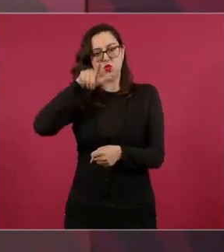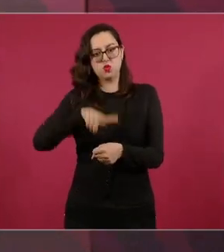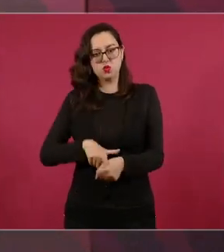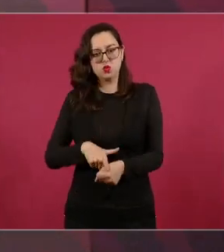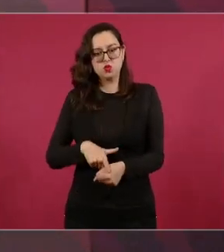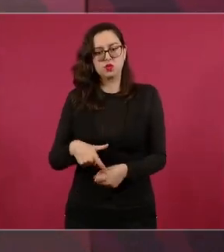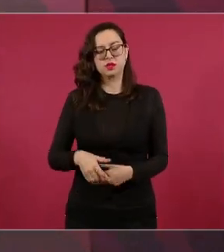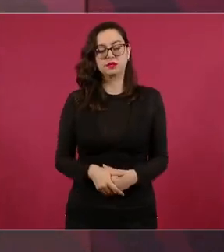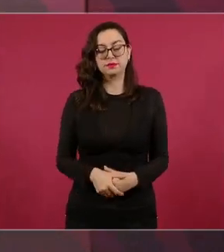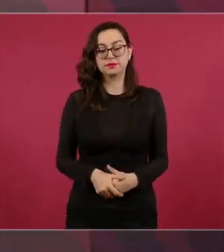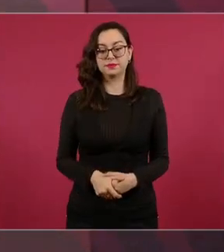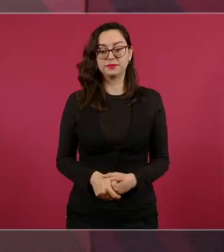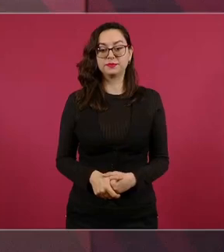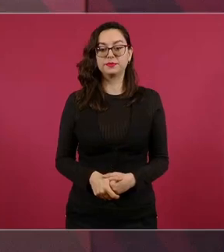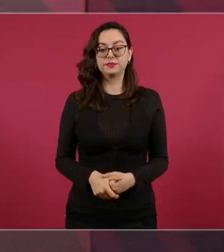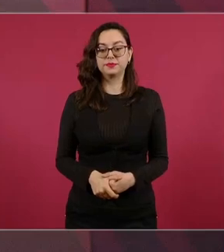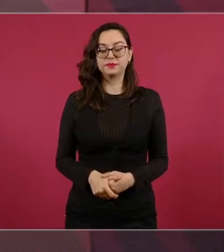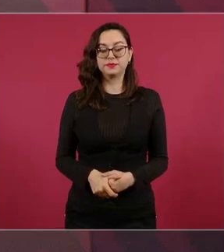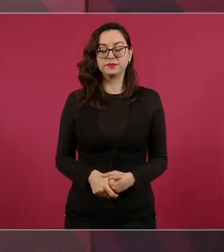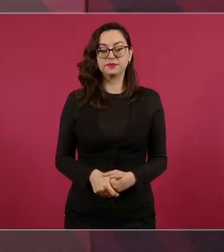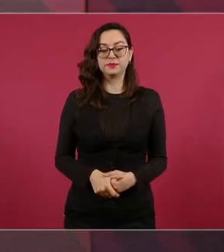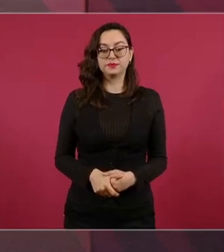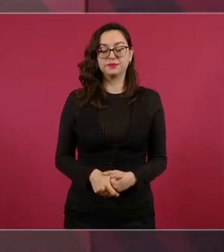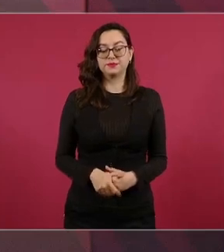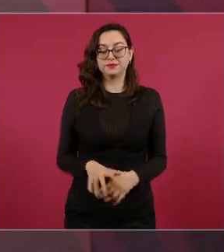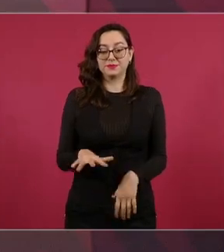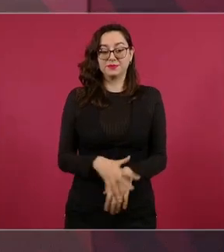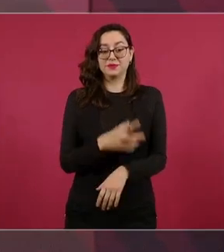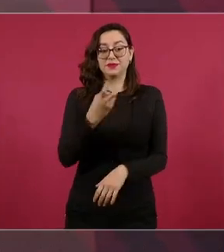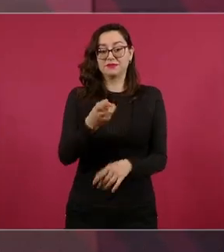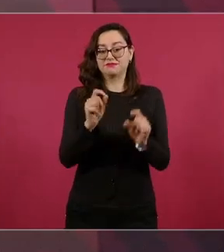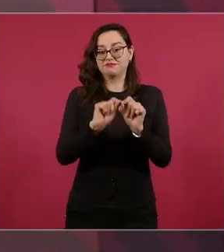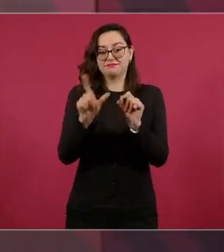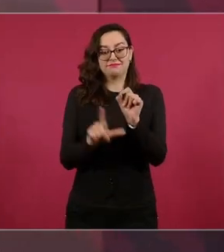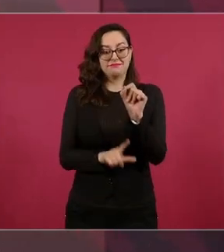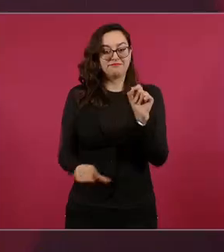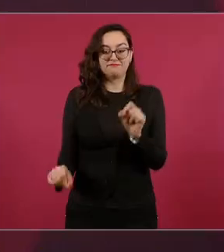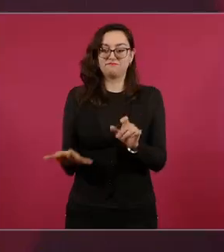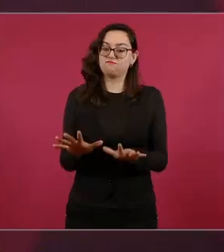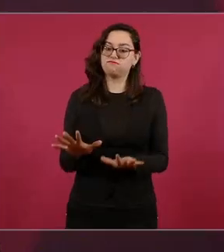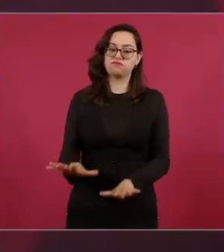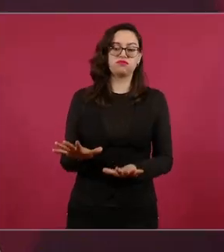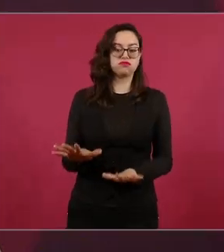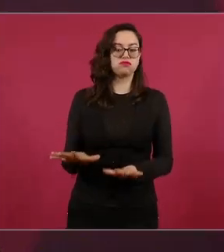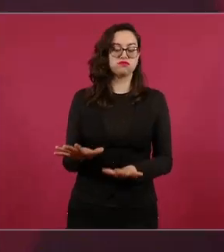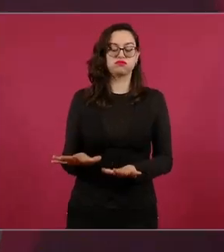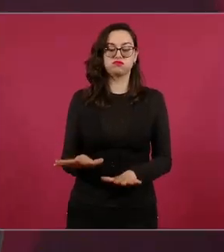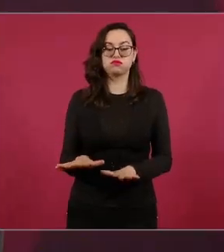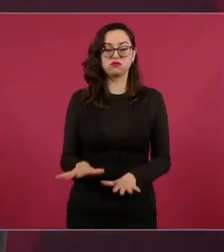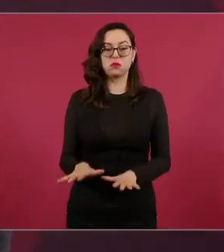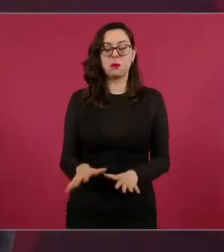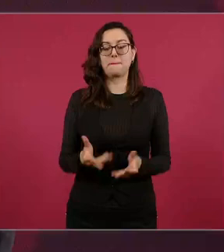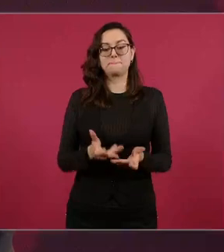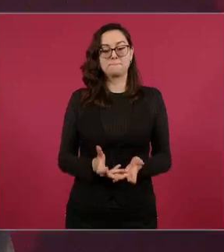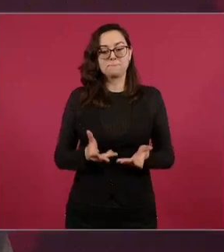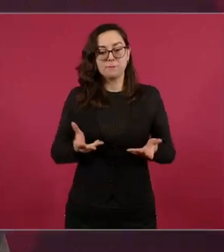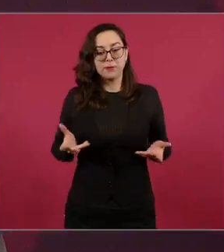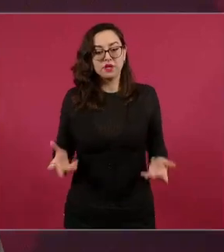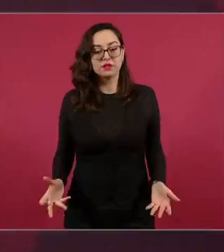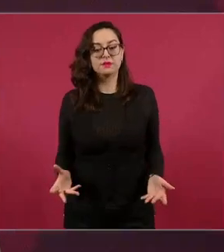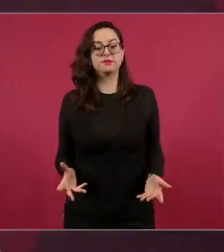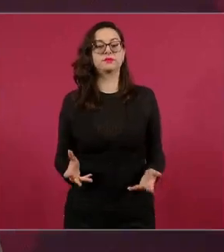es espléndido su territorio